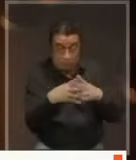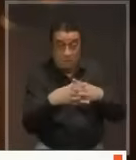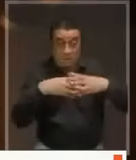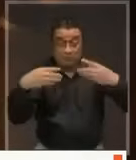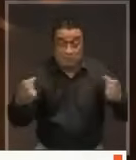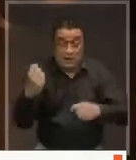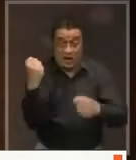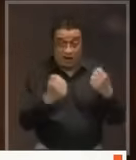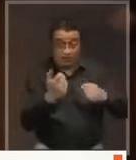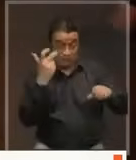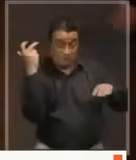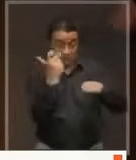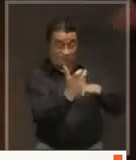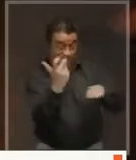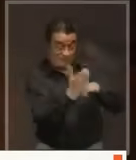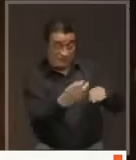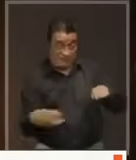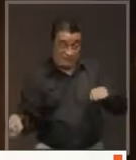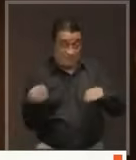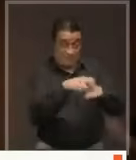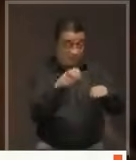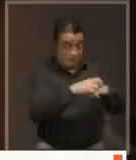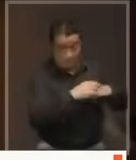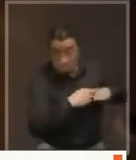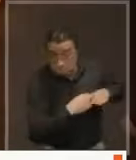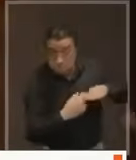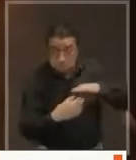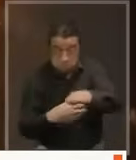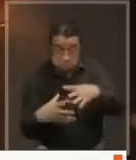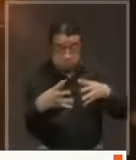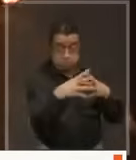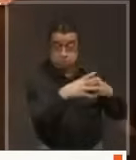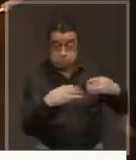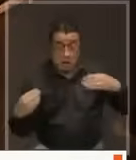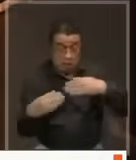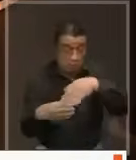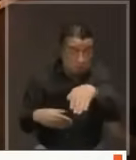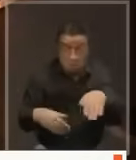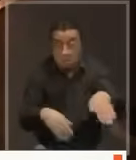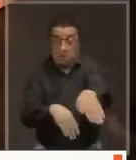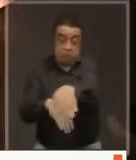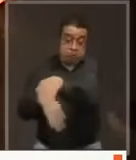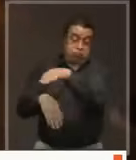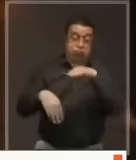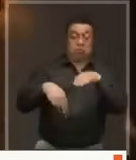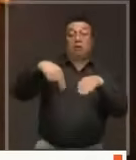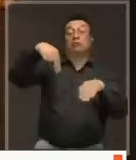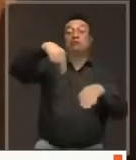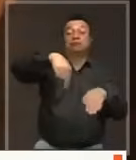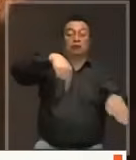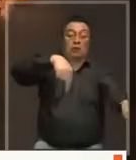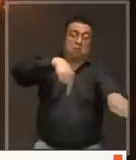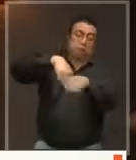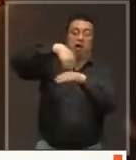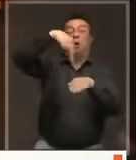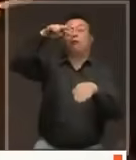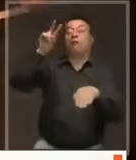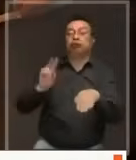el vehículo de habían sustraído hace algunos instantes, al retroceder atropellan a este vecino, quien termina